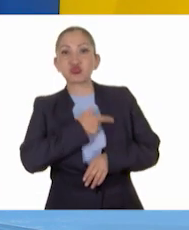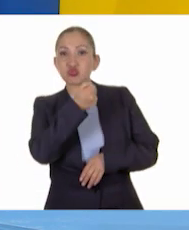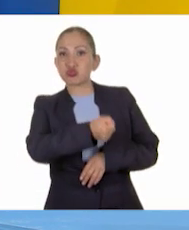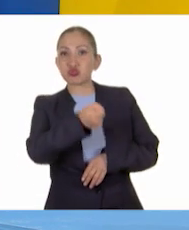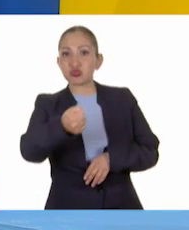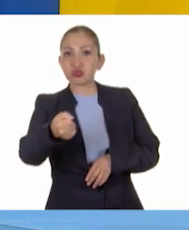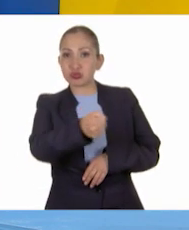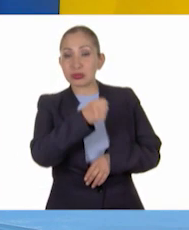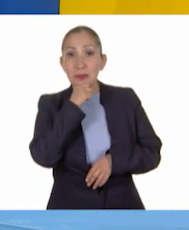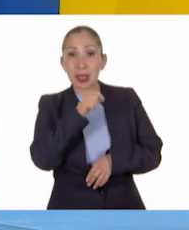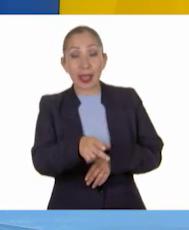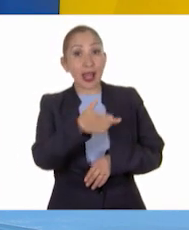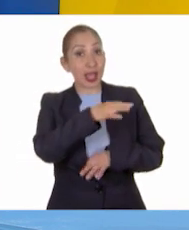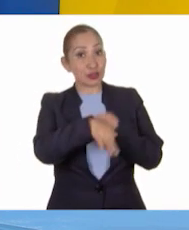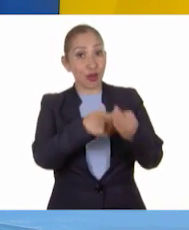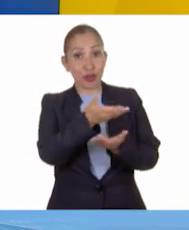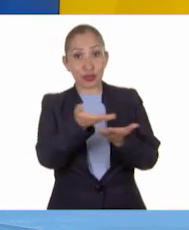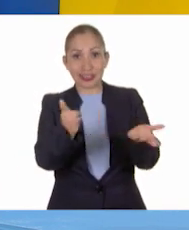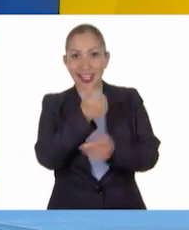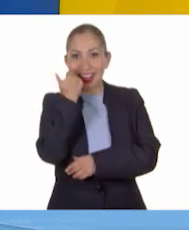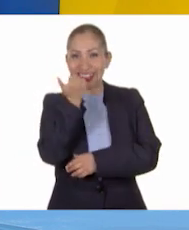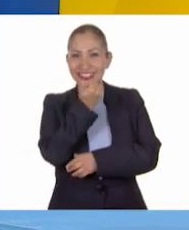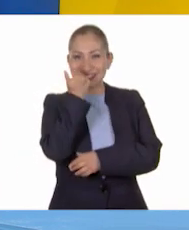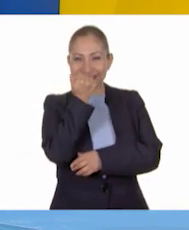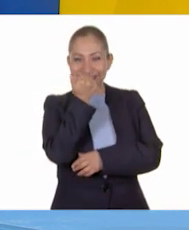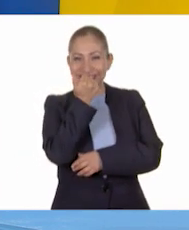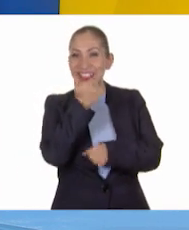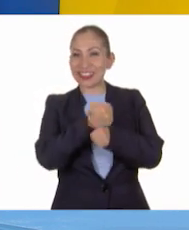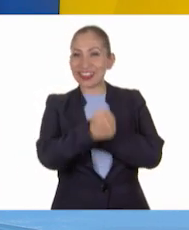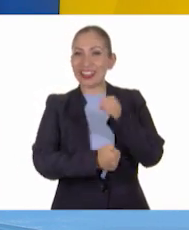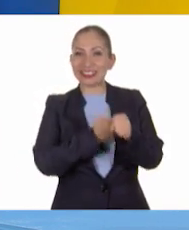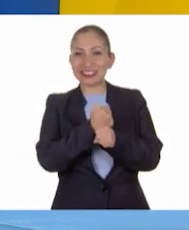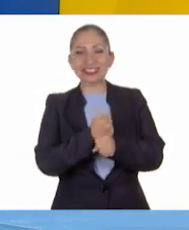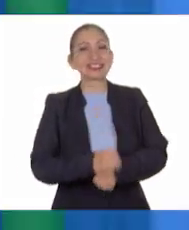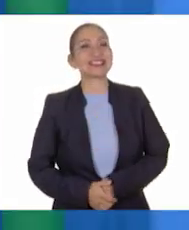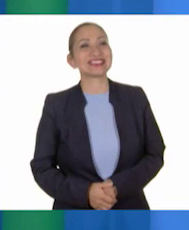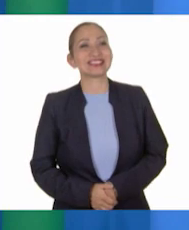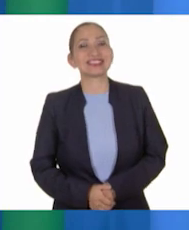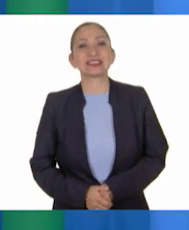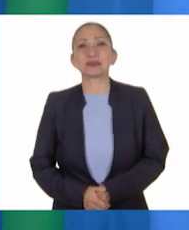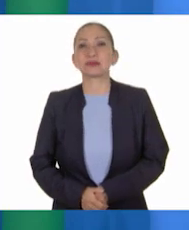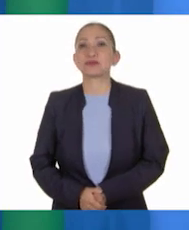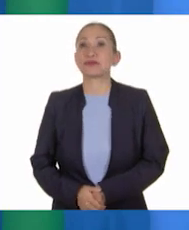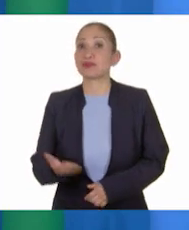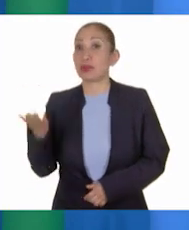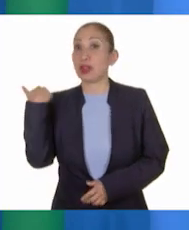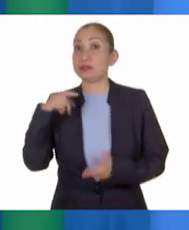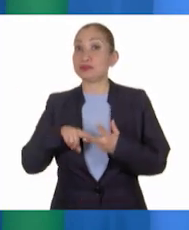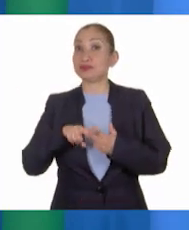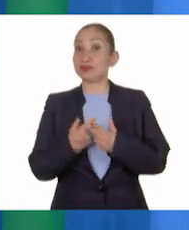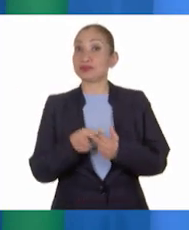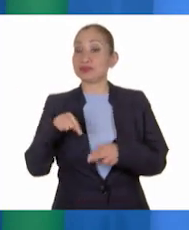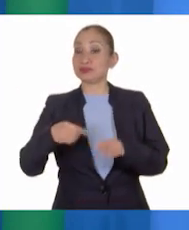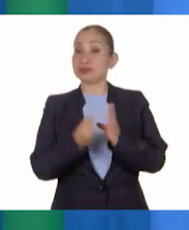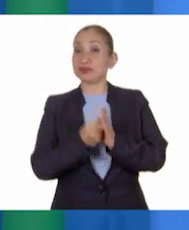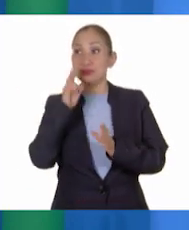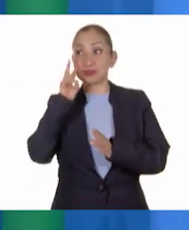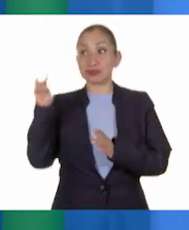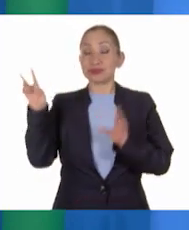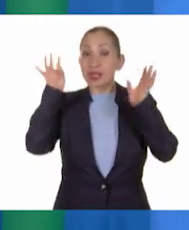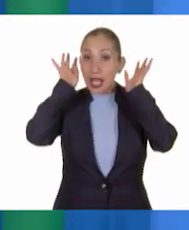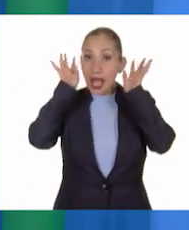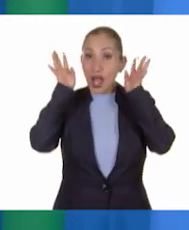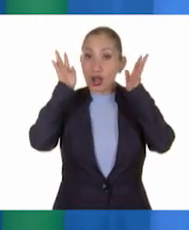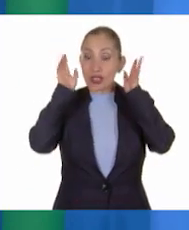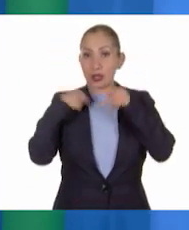y qué gusto también poder saludar a nuestros alumnos de sexto grado. Pues antes de comenzar esta sesión, vamos con Ajolisto,